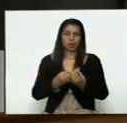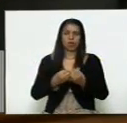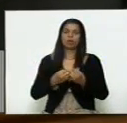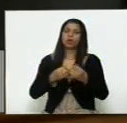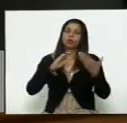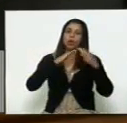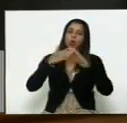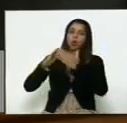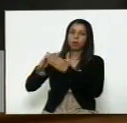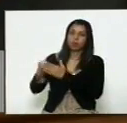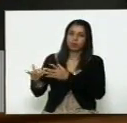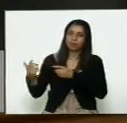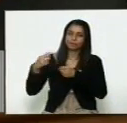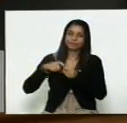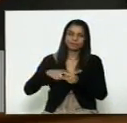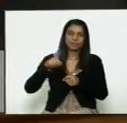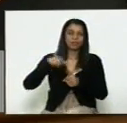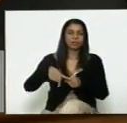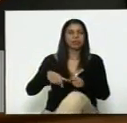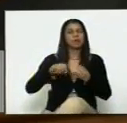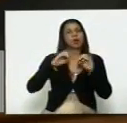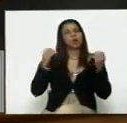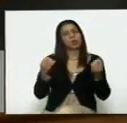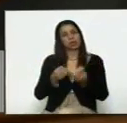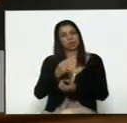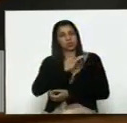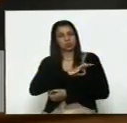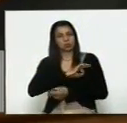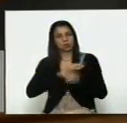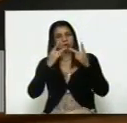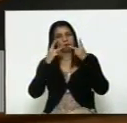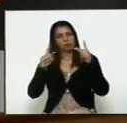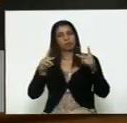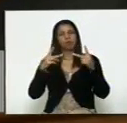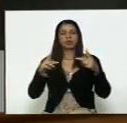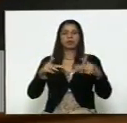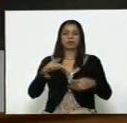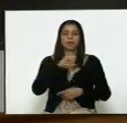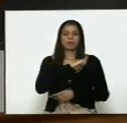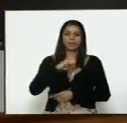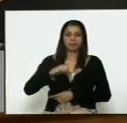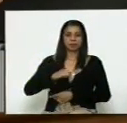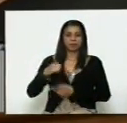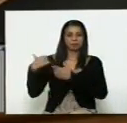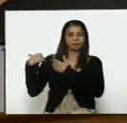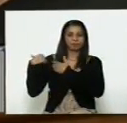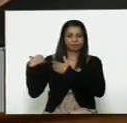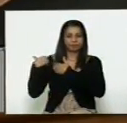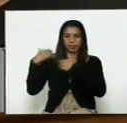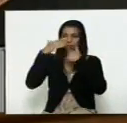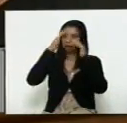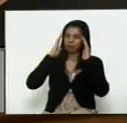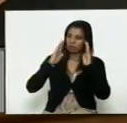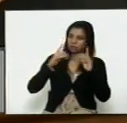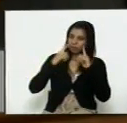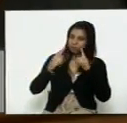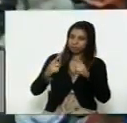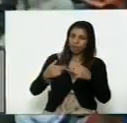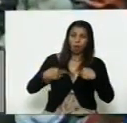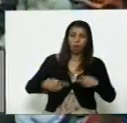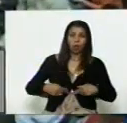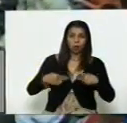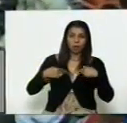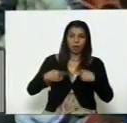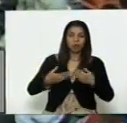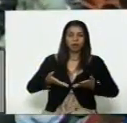Popular y las organizaciones sociales públicas y privadas, dedicadas a la atención humanizada